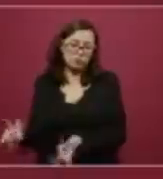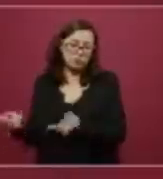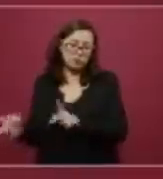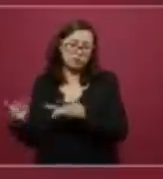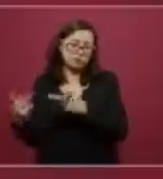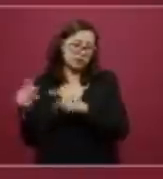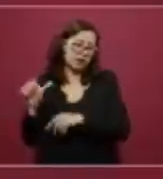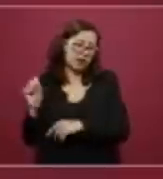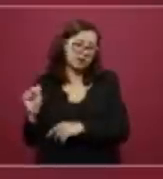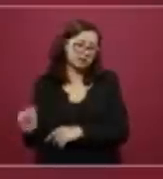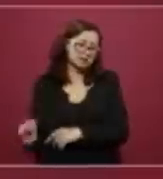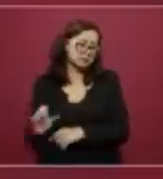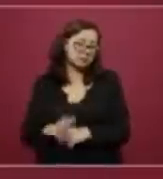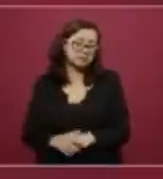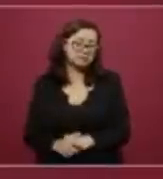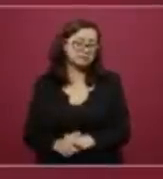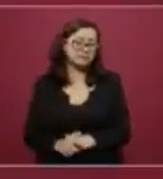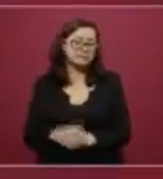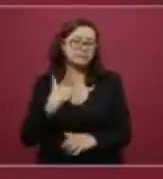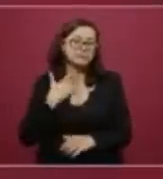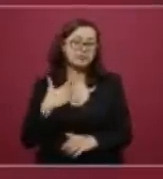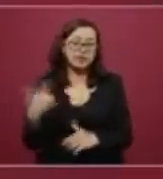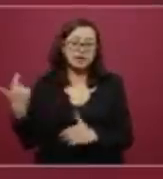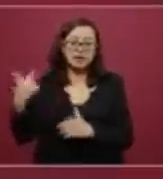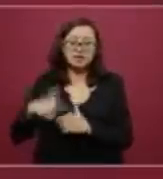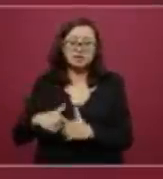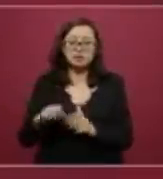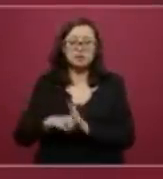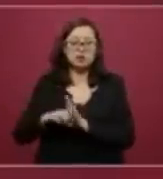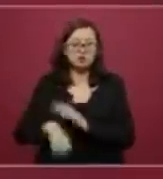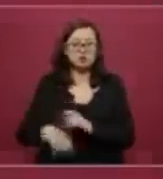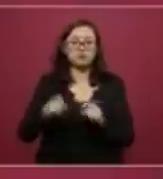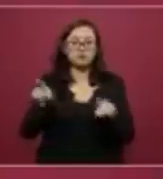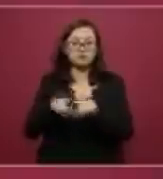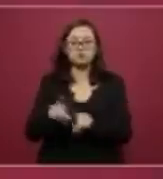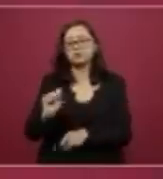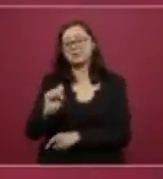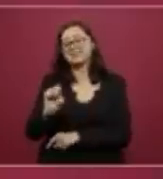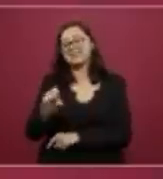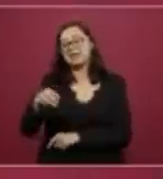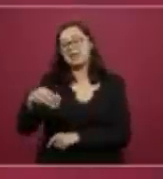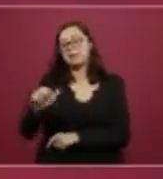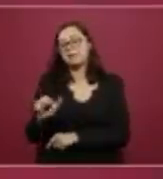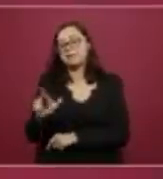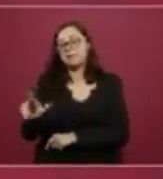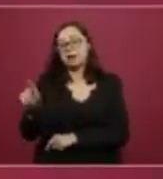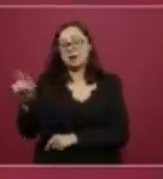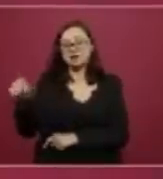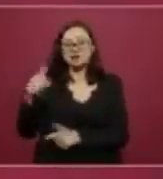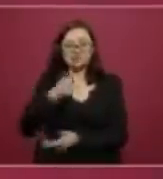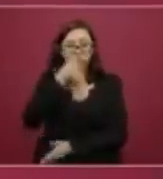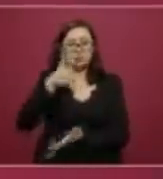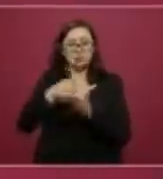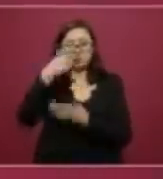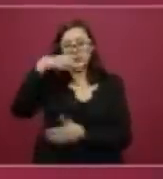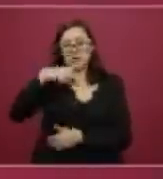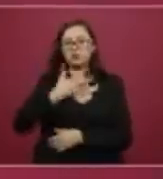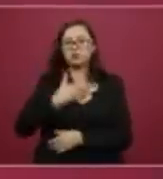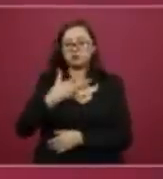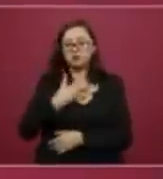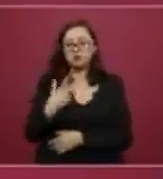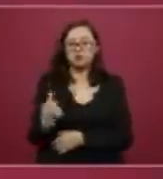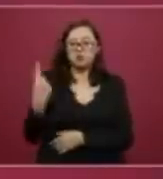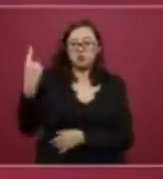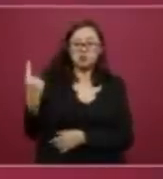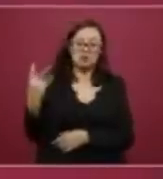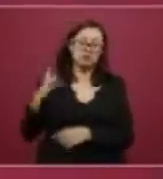gasolineras como la que tiene la Marina aquí en la Ciudad de México, que